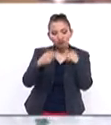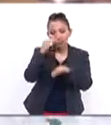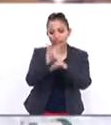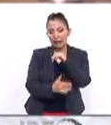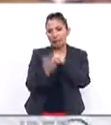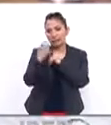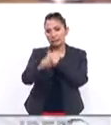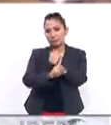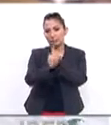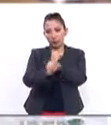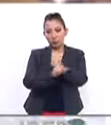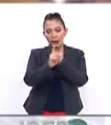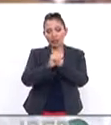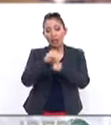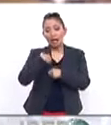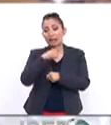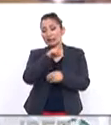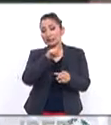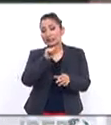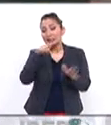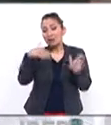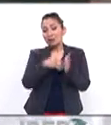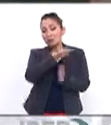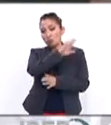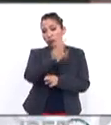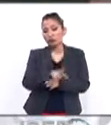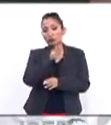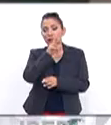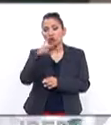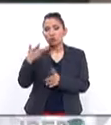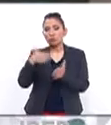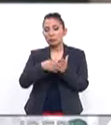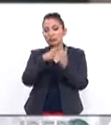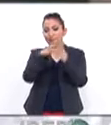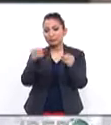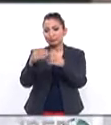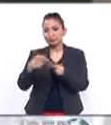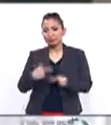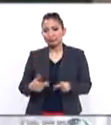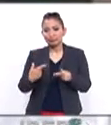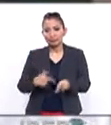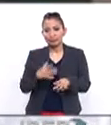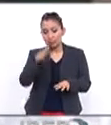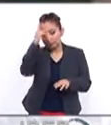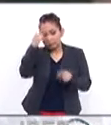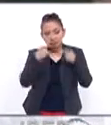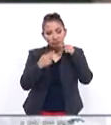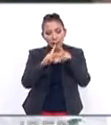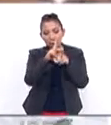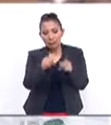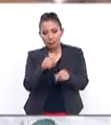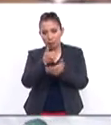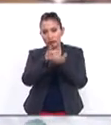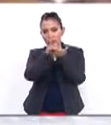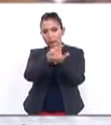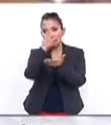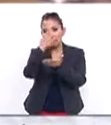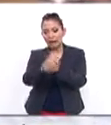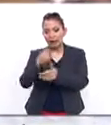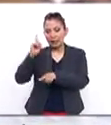fin a este conflicto que dejó más de 70,000 muertos y 8,000 desaparecidos. Los acuerdos de paz permitieron